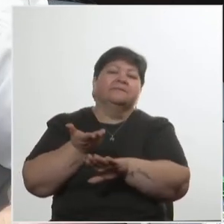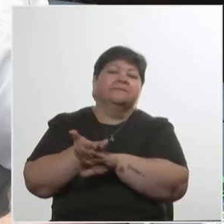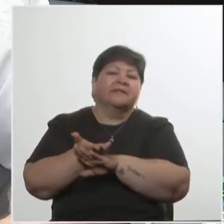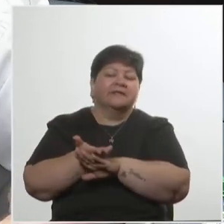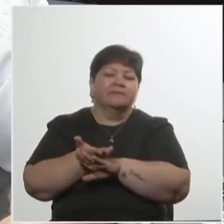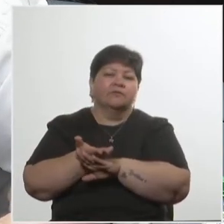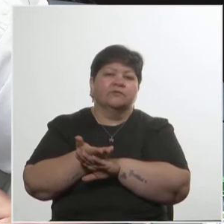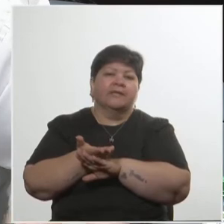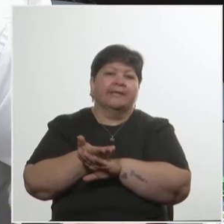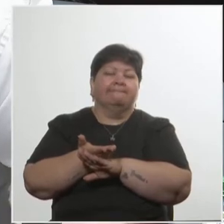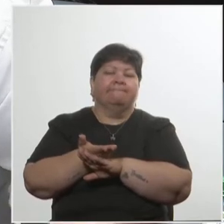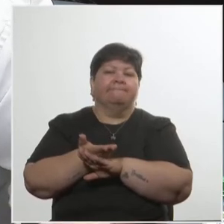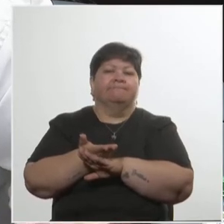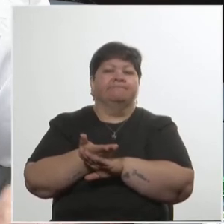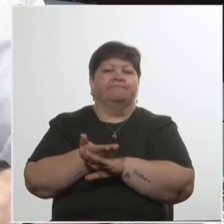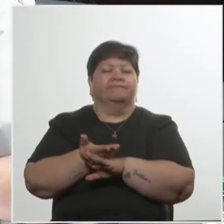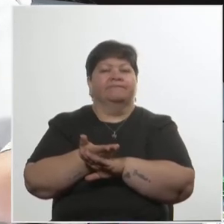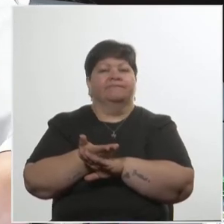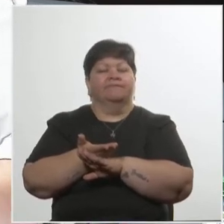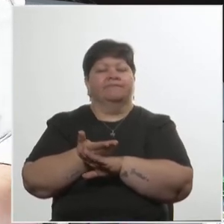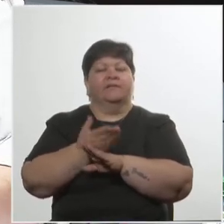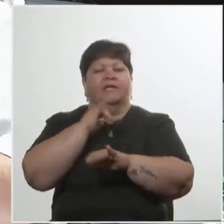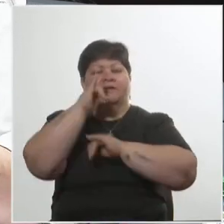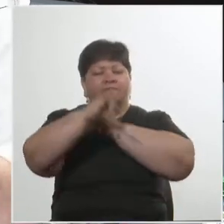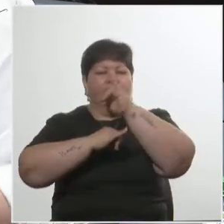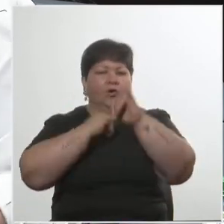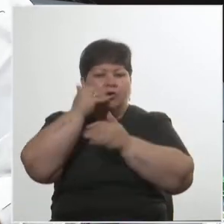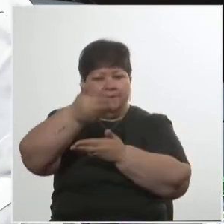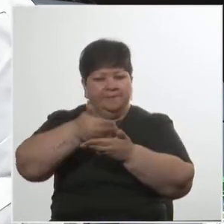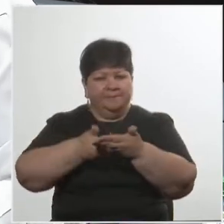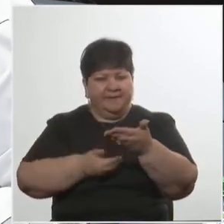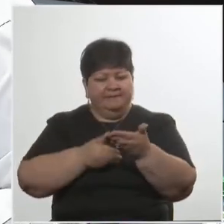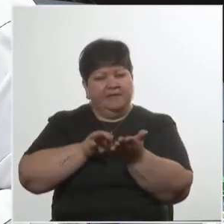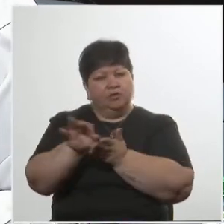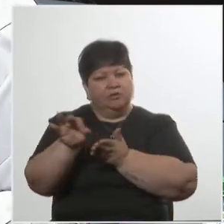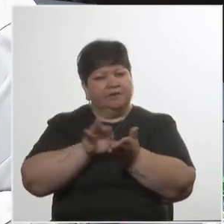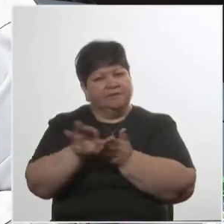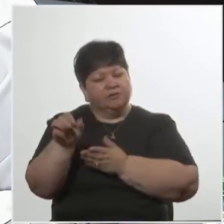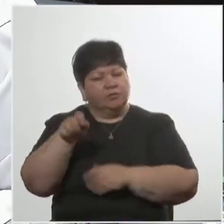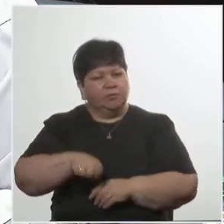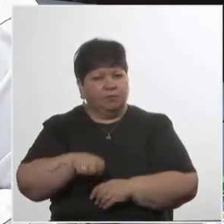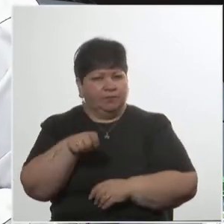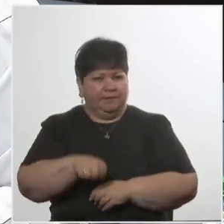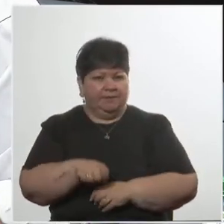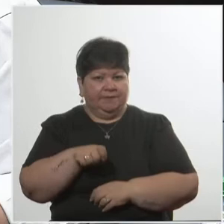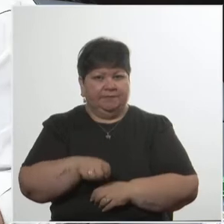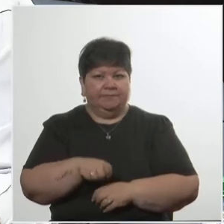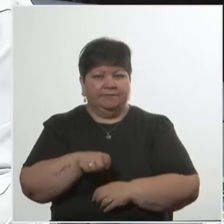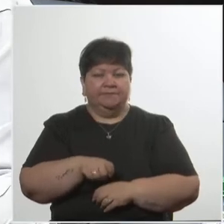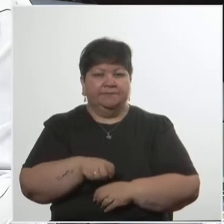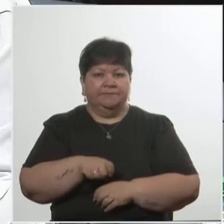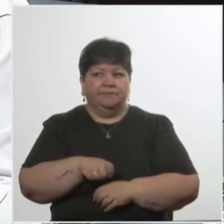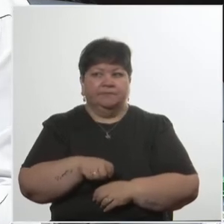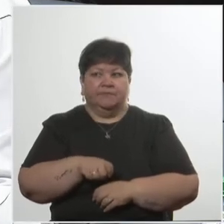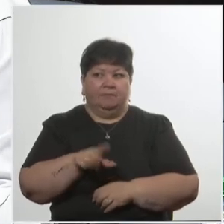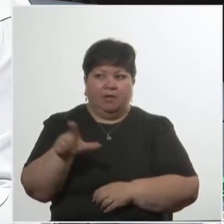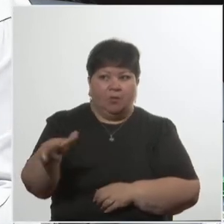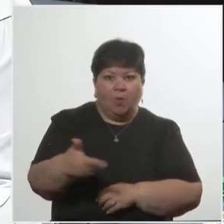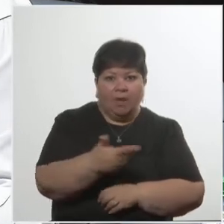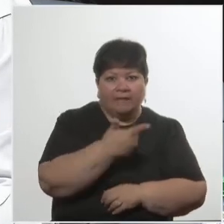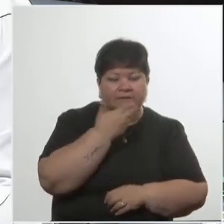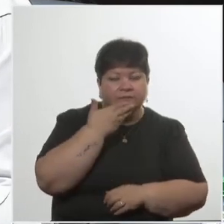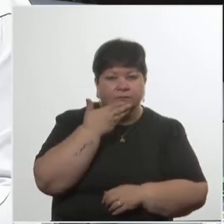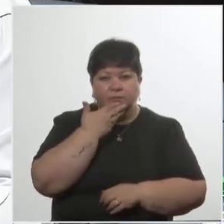ejemplo que pasara a informe de los servicios de la jurídica para no tener dudas acerca